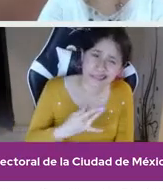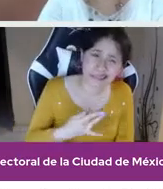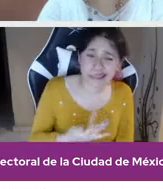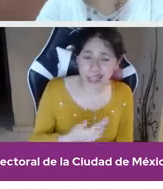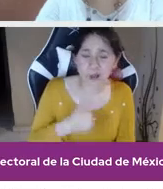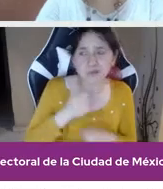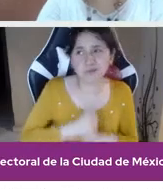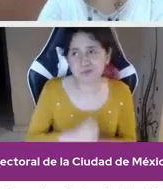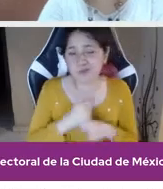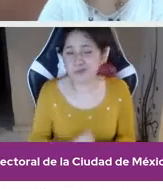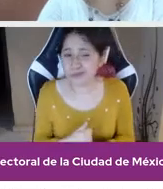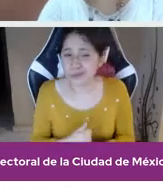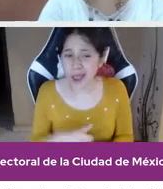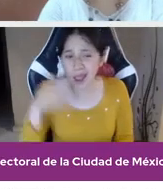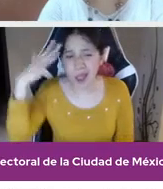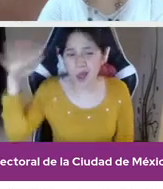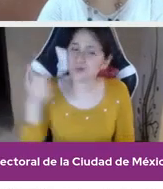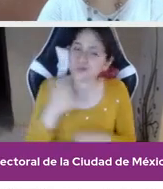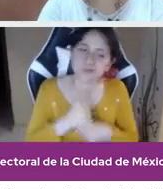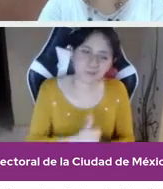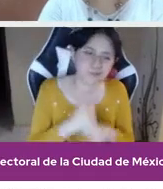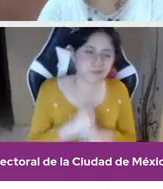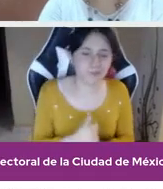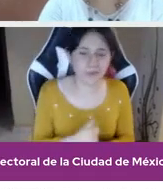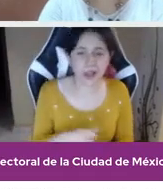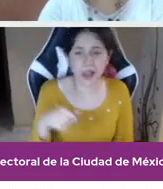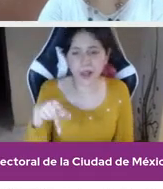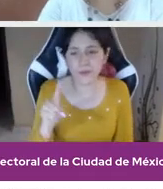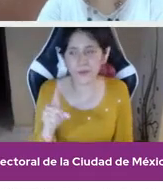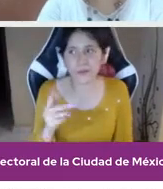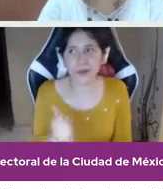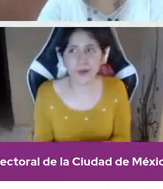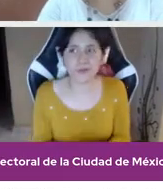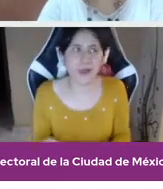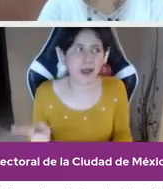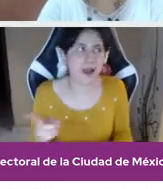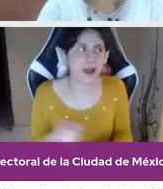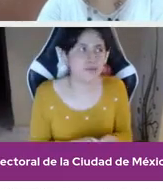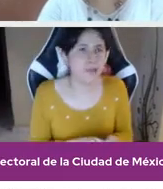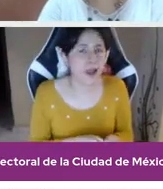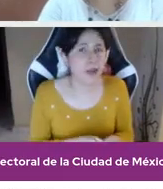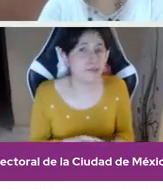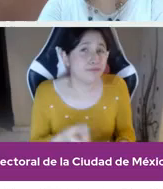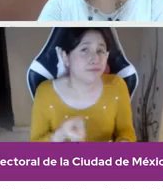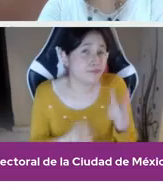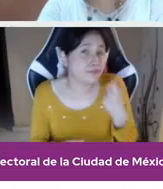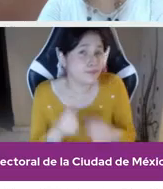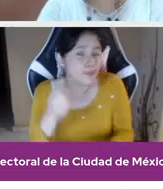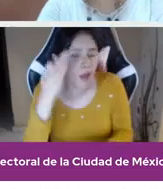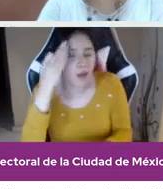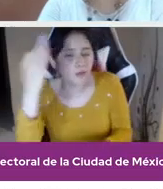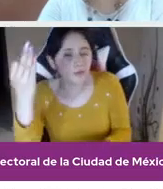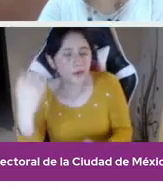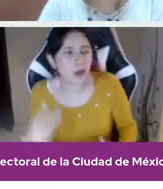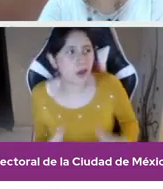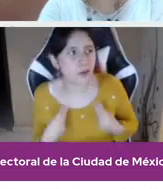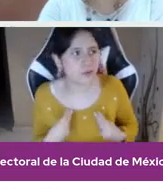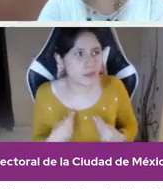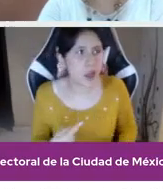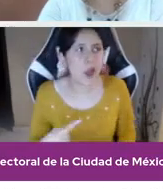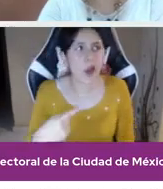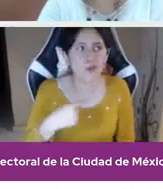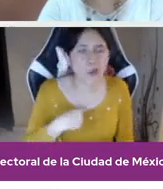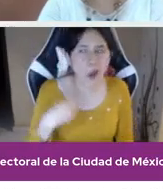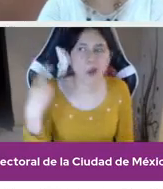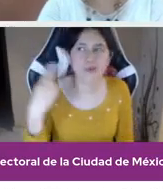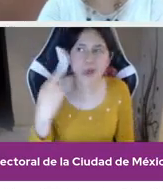sí tiene que ver con eso, pero hay un momento en la vida en donde tú te tienes que hacer responsable de cómo tú quieres vivir.